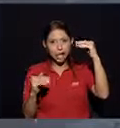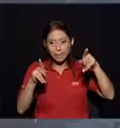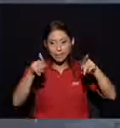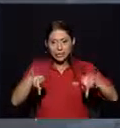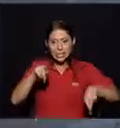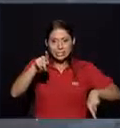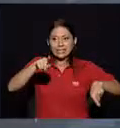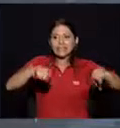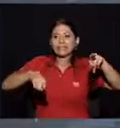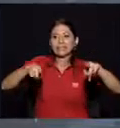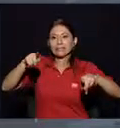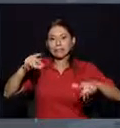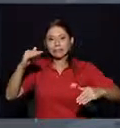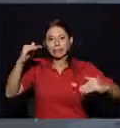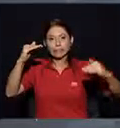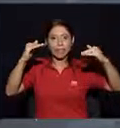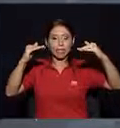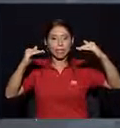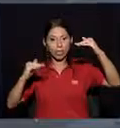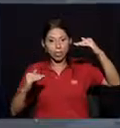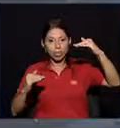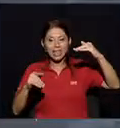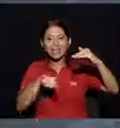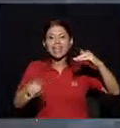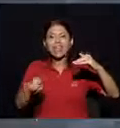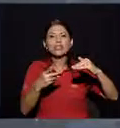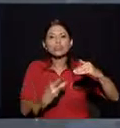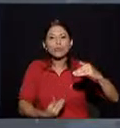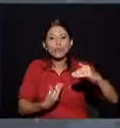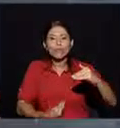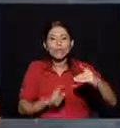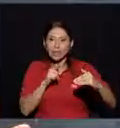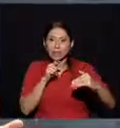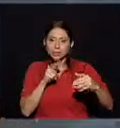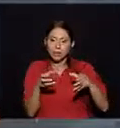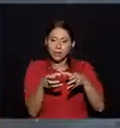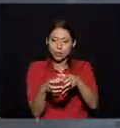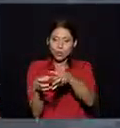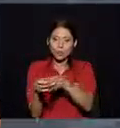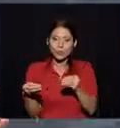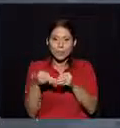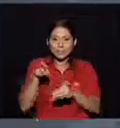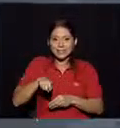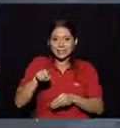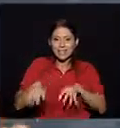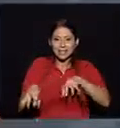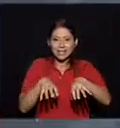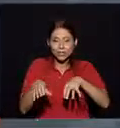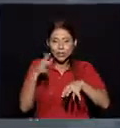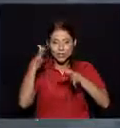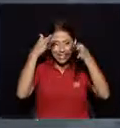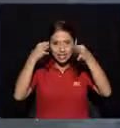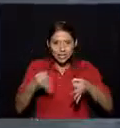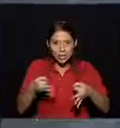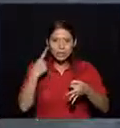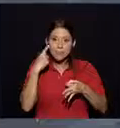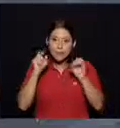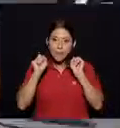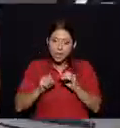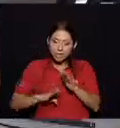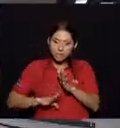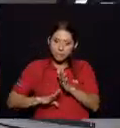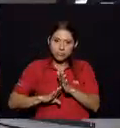materia, y desgraciadamente los sectores que la sufren son los sectores más necesitados de acciones y decisiones que nos